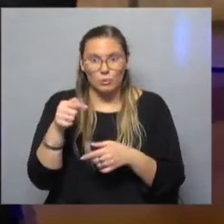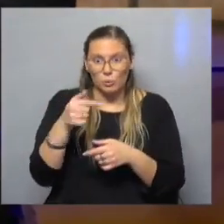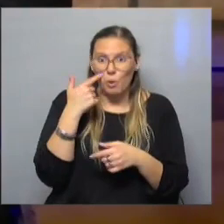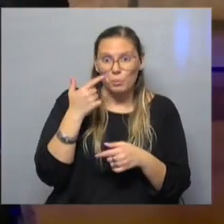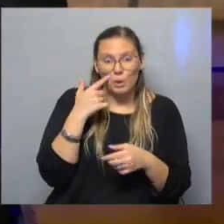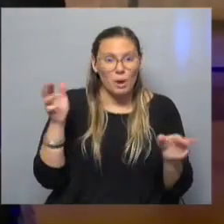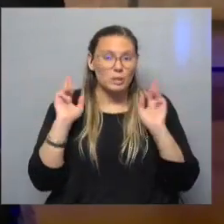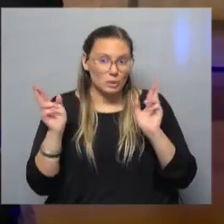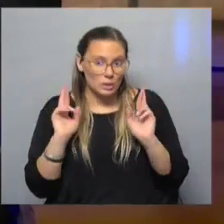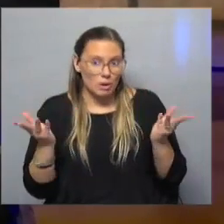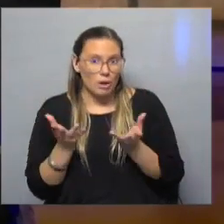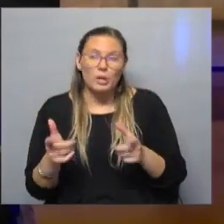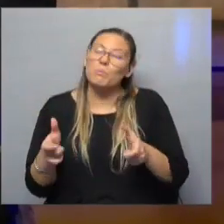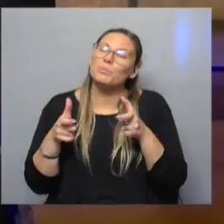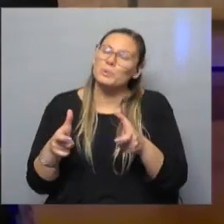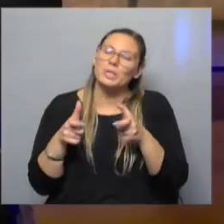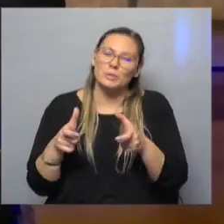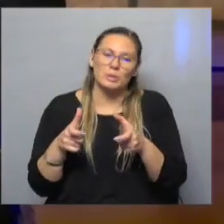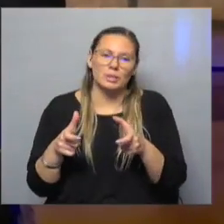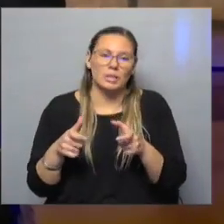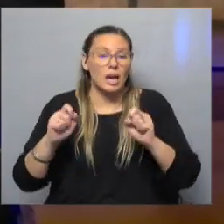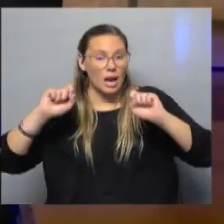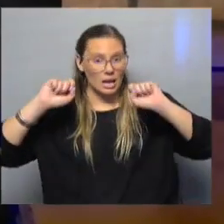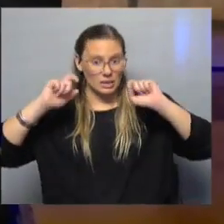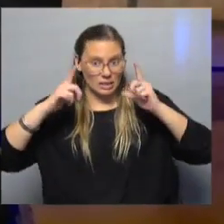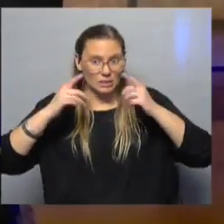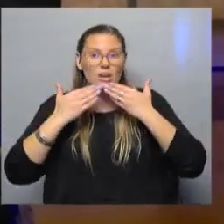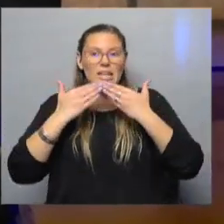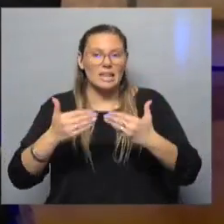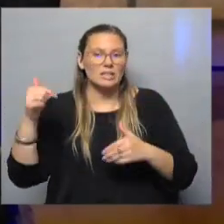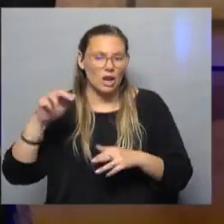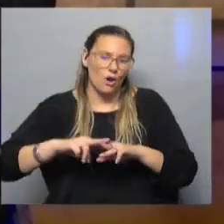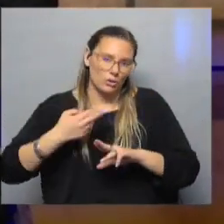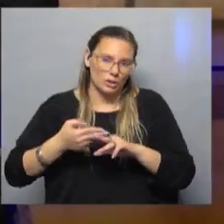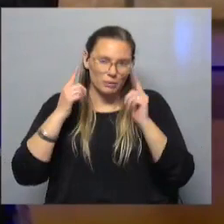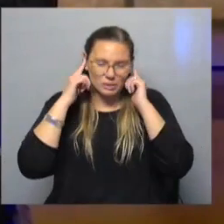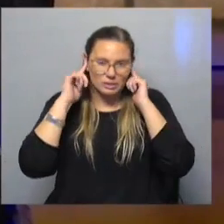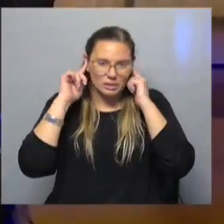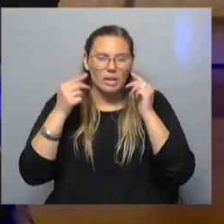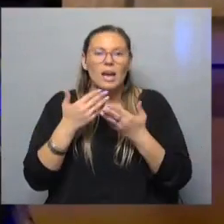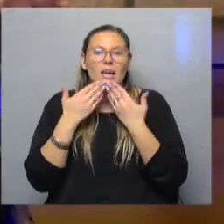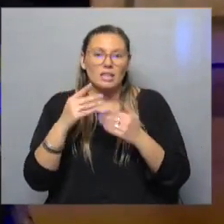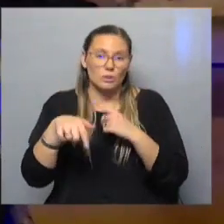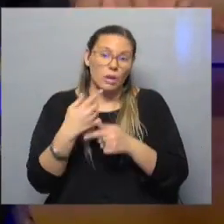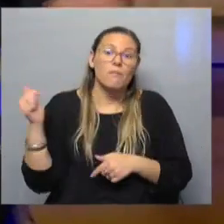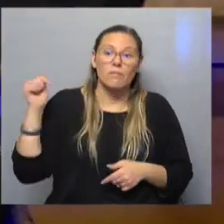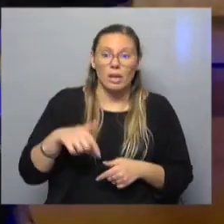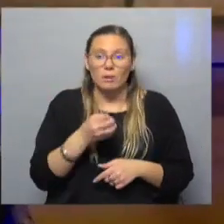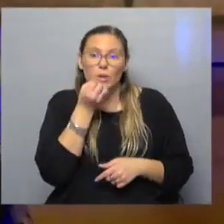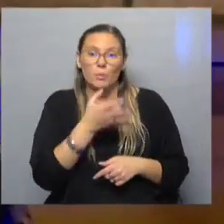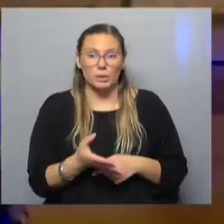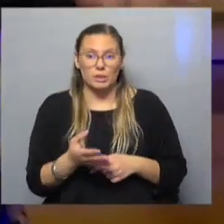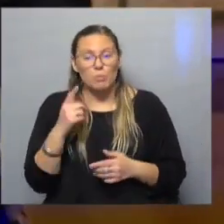probar sonido ahora. Muchos éxitos y estén atentos. Gracias por acompañarnos otra vez. Gracias a ustedes. Y bueno, vengan, va a estar buenísimo.